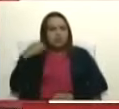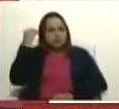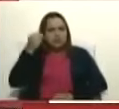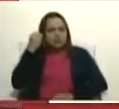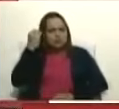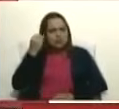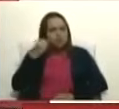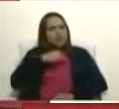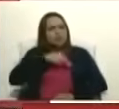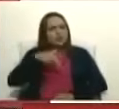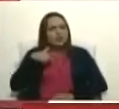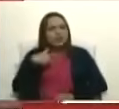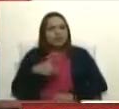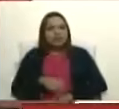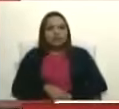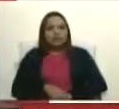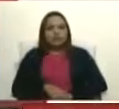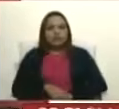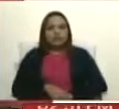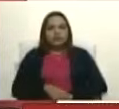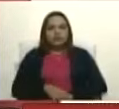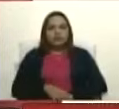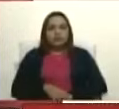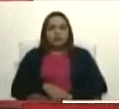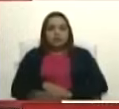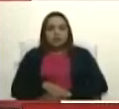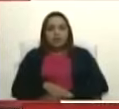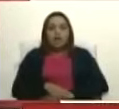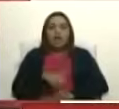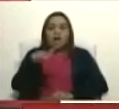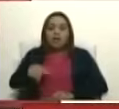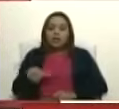nosotros, aquí la burguesía era más